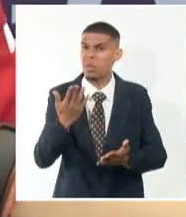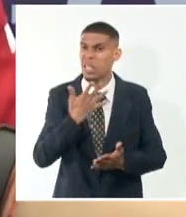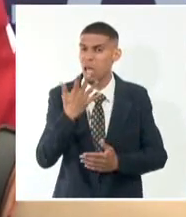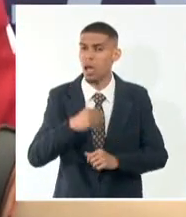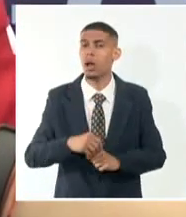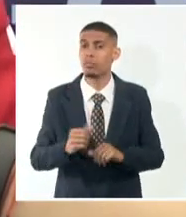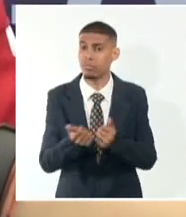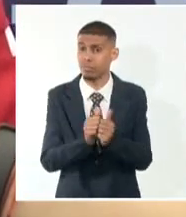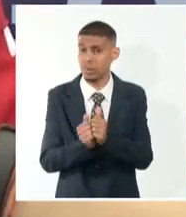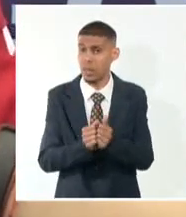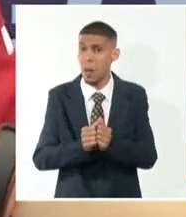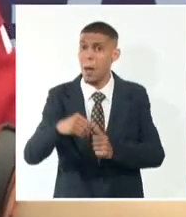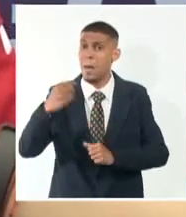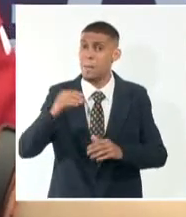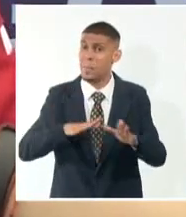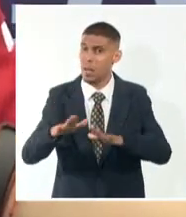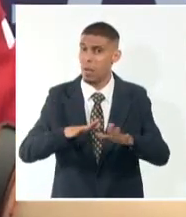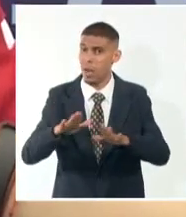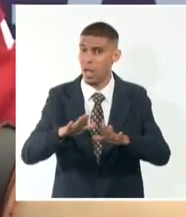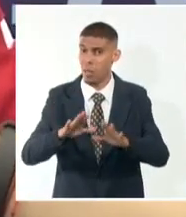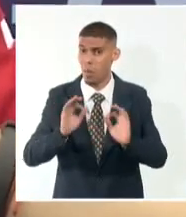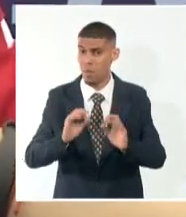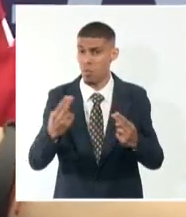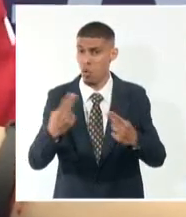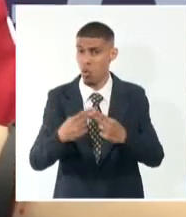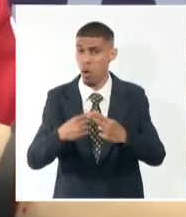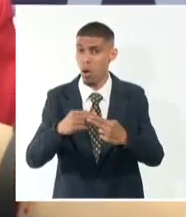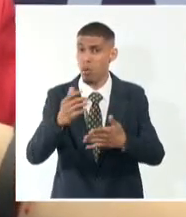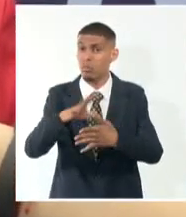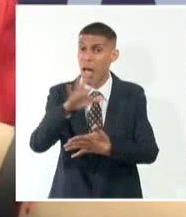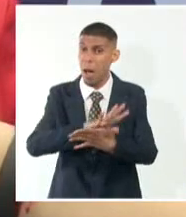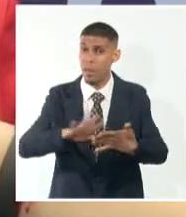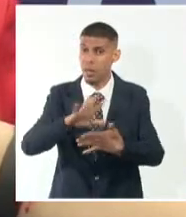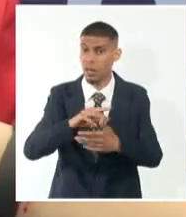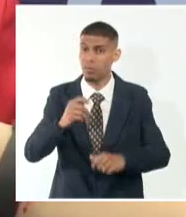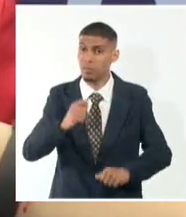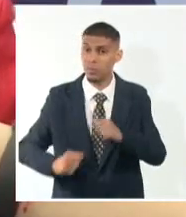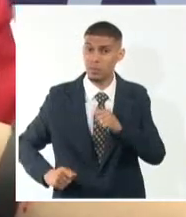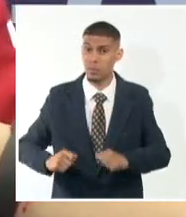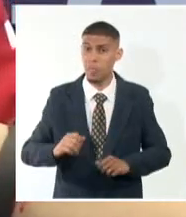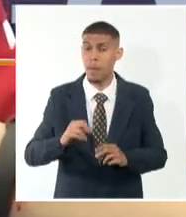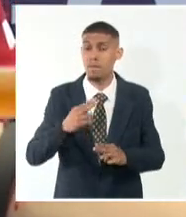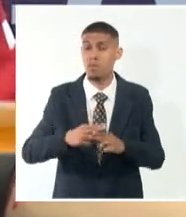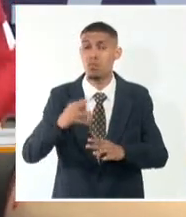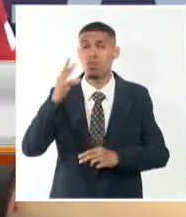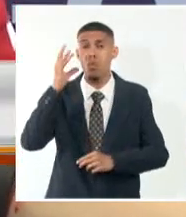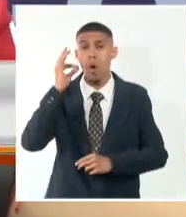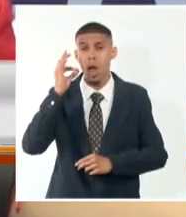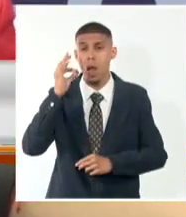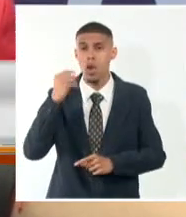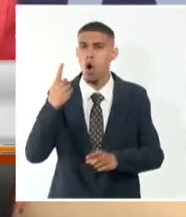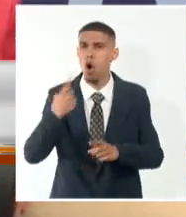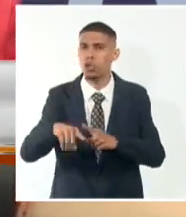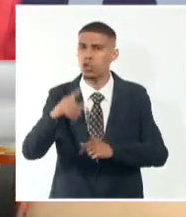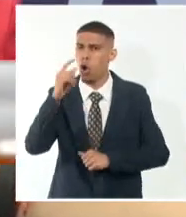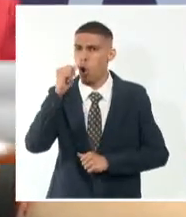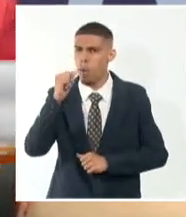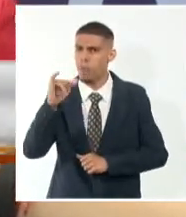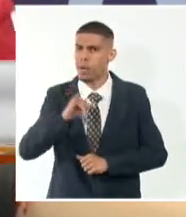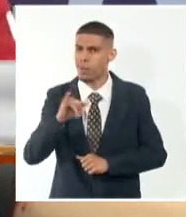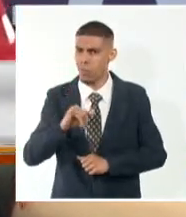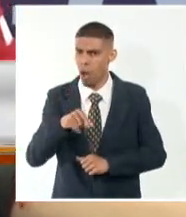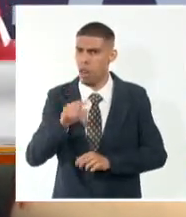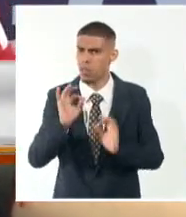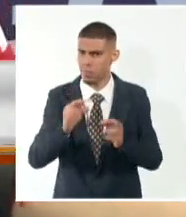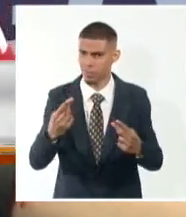están preparándose para los Juegos Centroamericanos. La velocista Adriana Cantillo, el velocista masculino Héctor